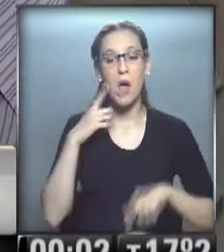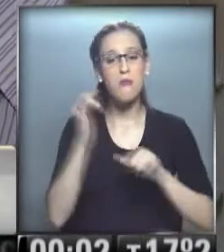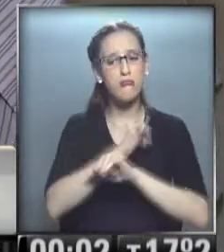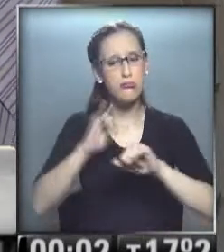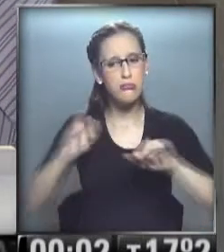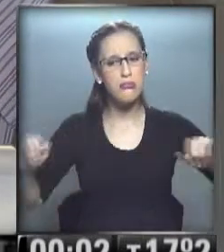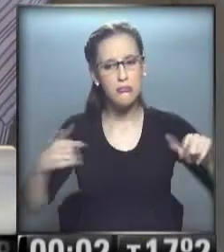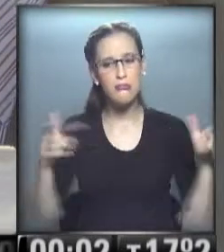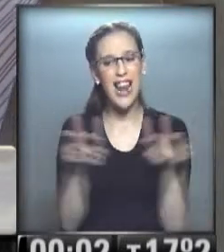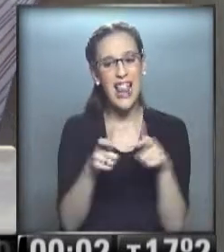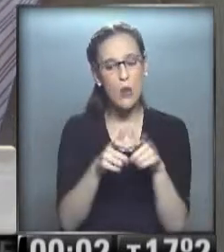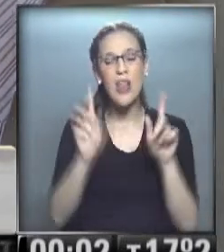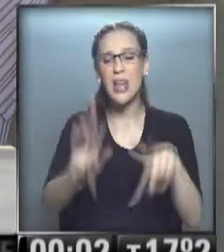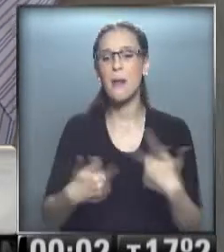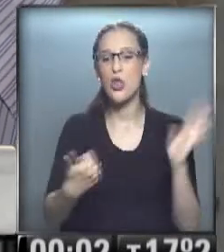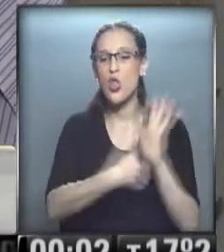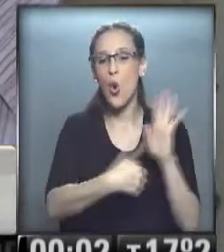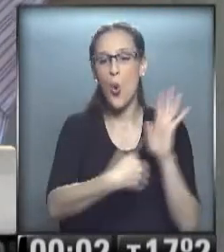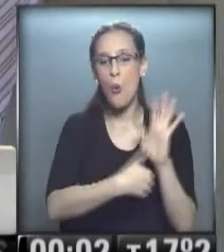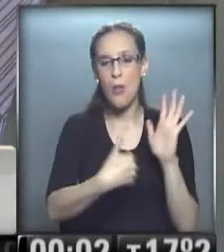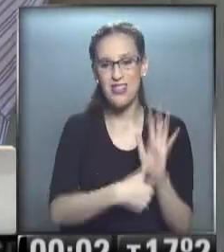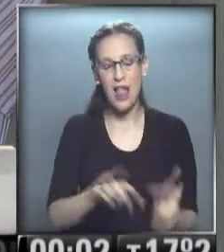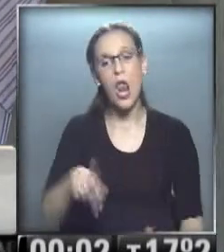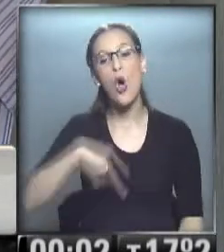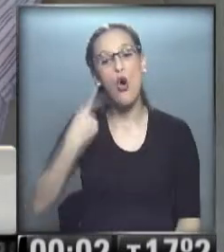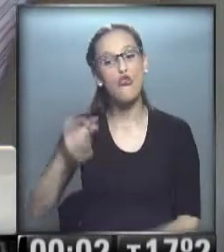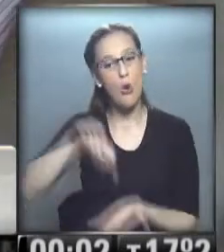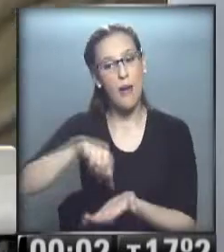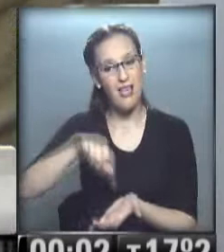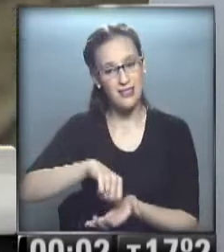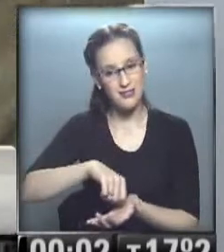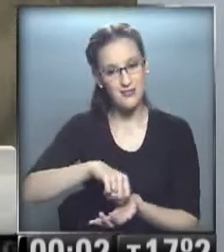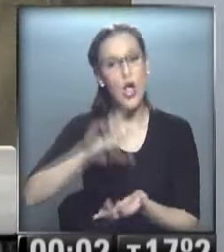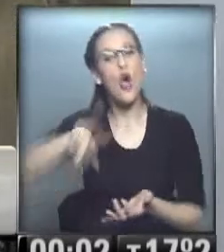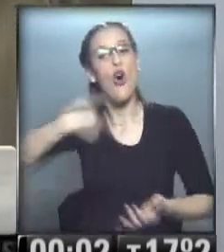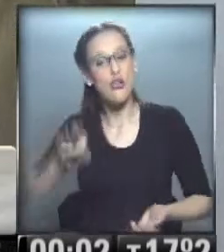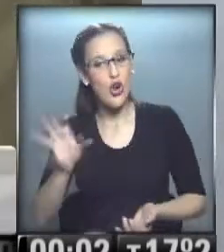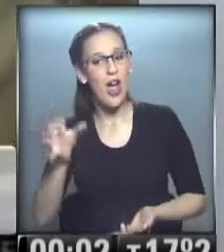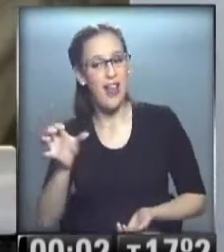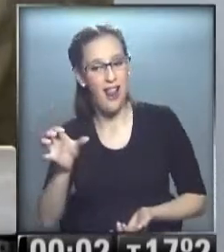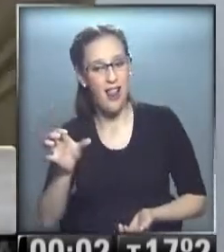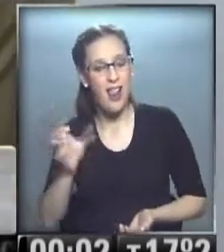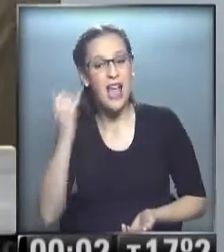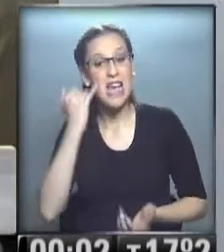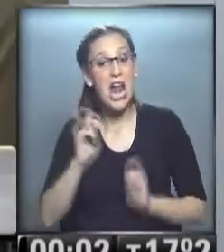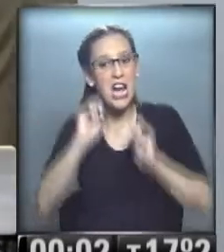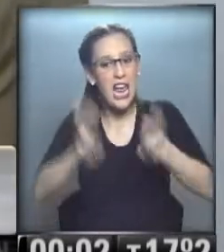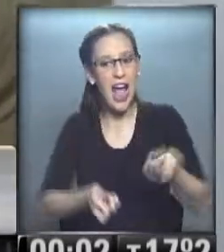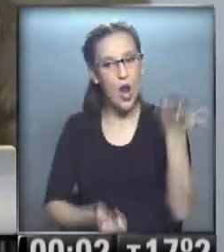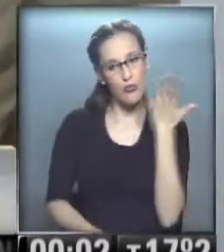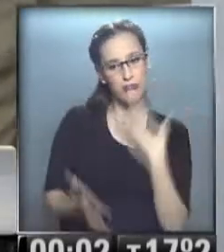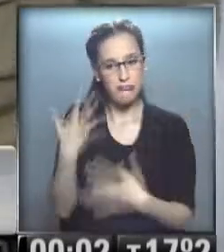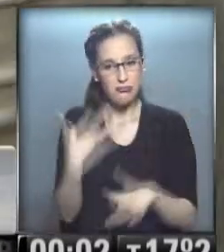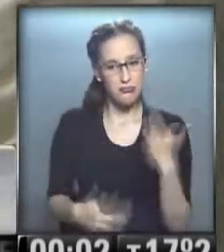películas o documentales de un país en el canal del otro. Tras obsequiarle un poncho mapuche de la artesana